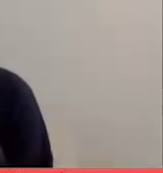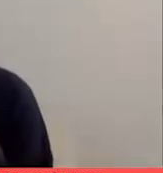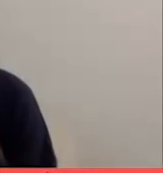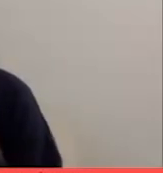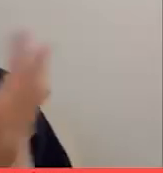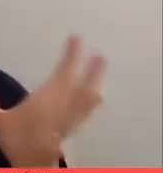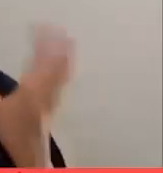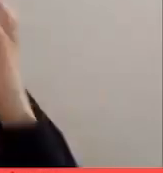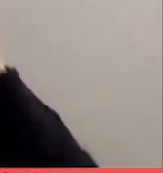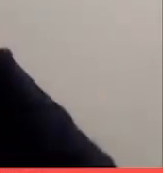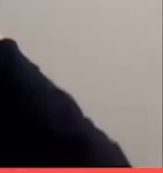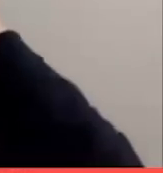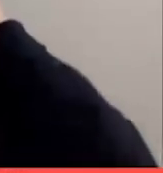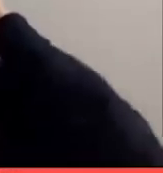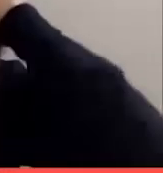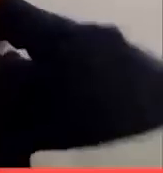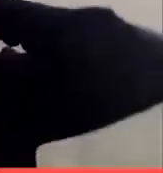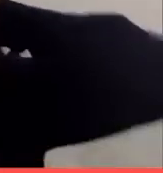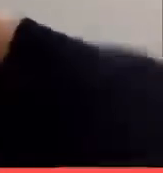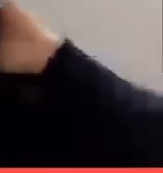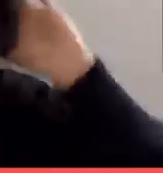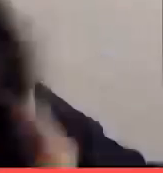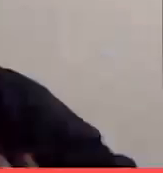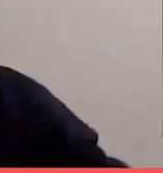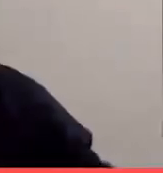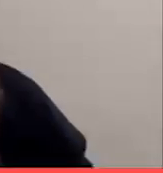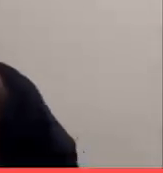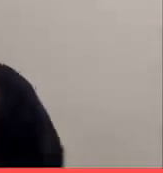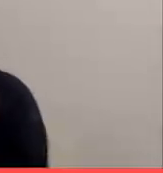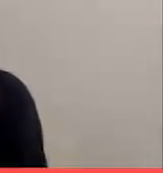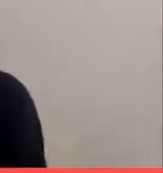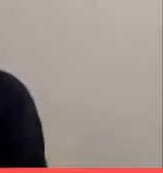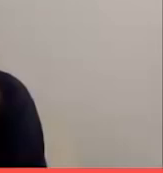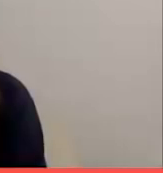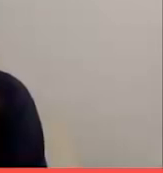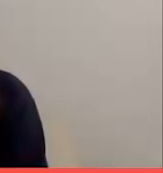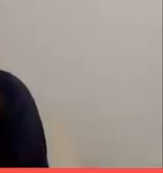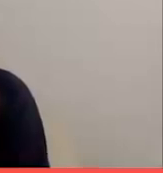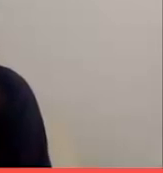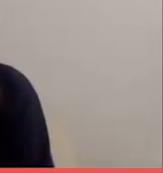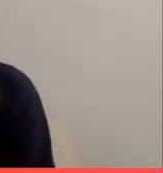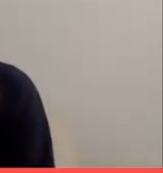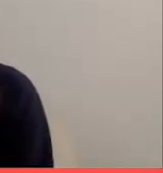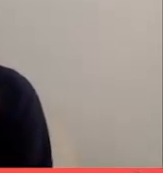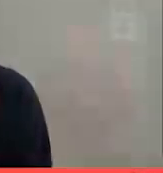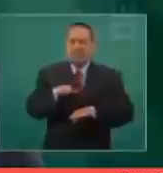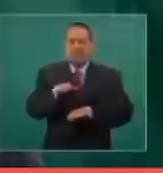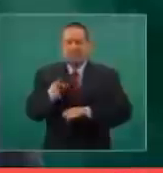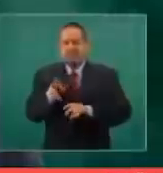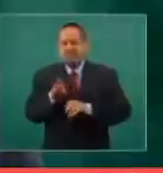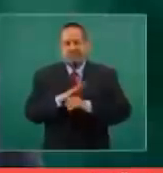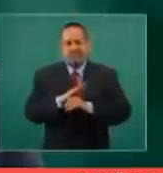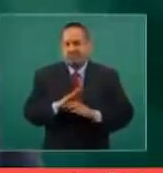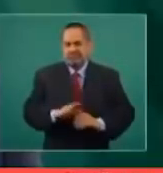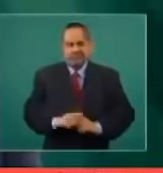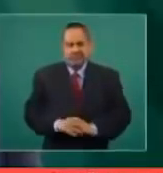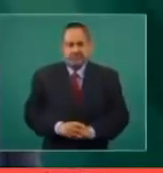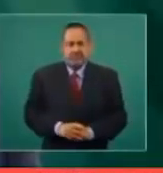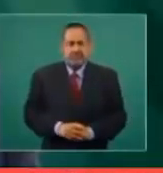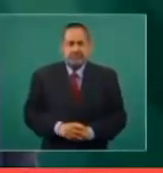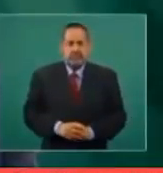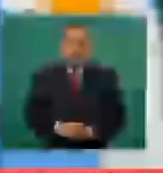Híjole, creo que es una pieza de ciencia política esa mañanera que tuvieron entre los dos y justamente, y también